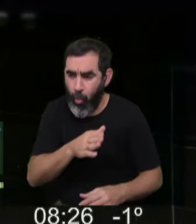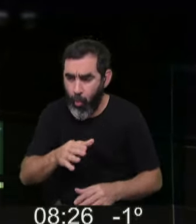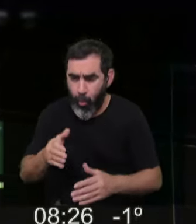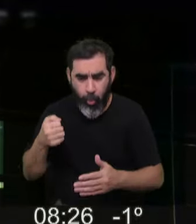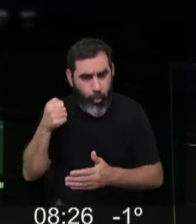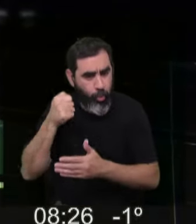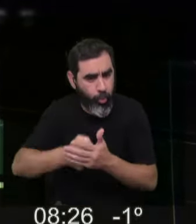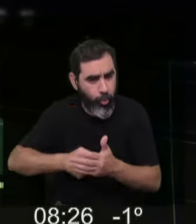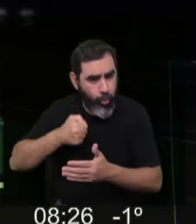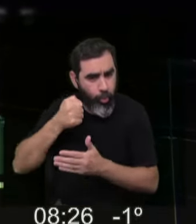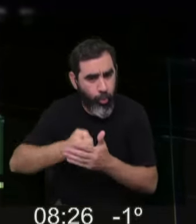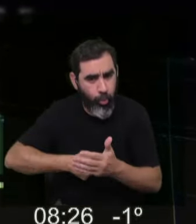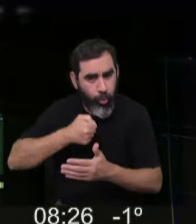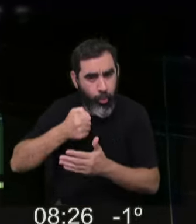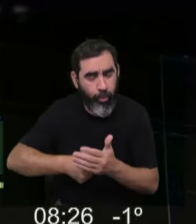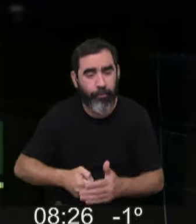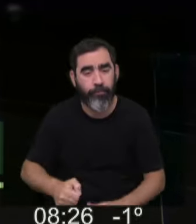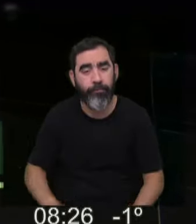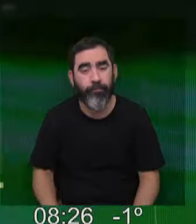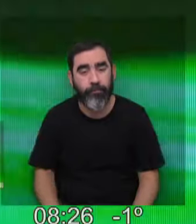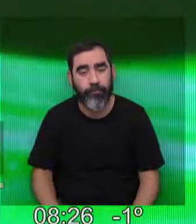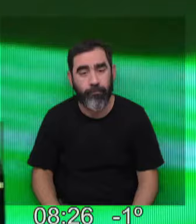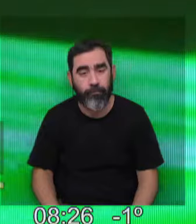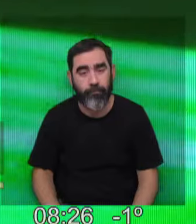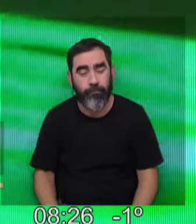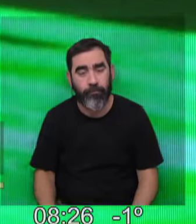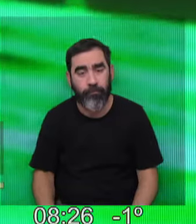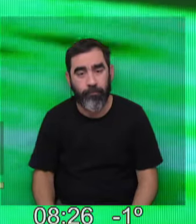remando, y así otros.